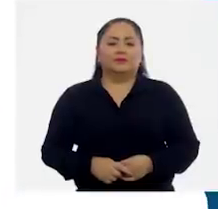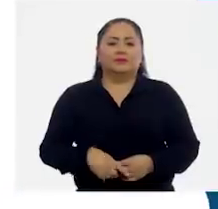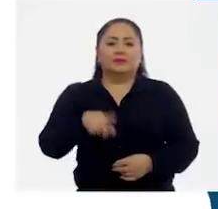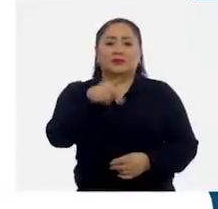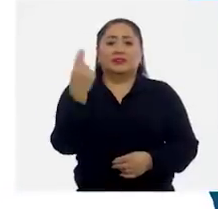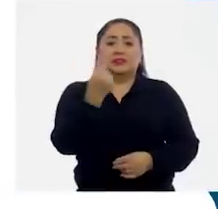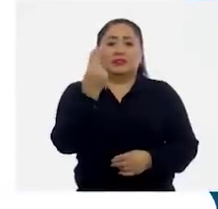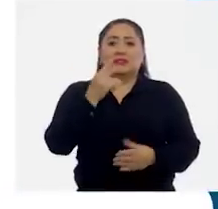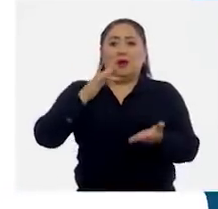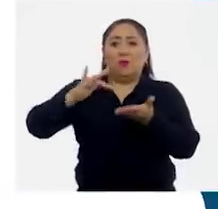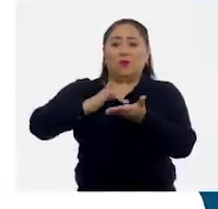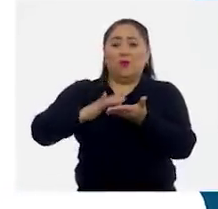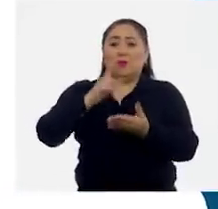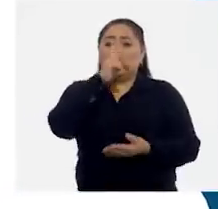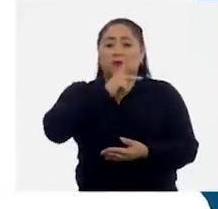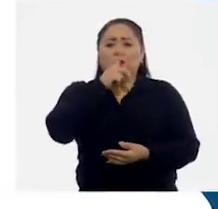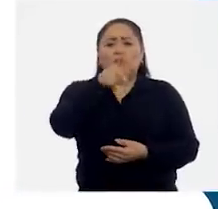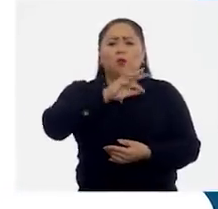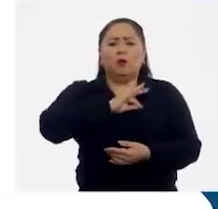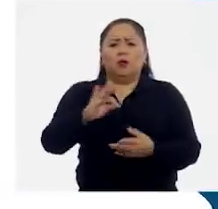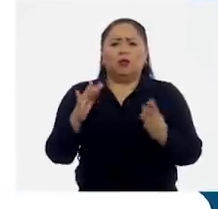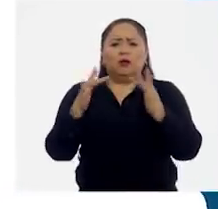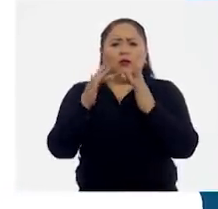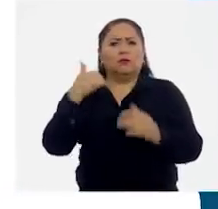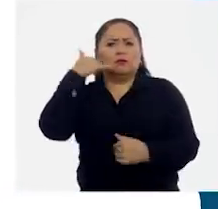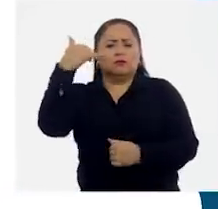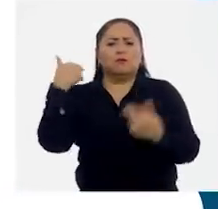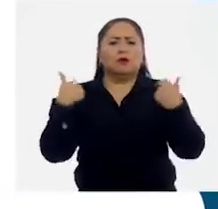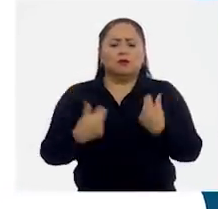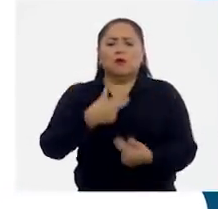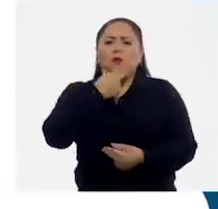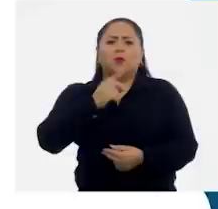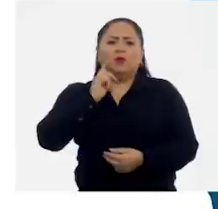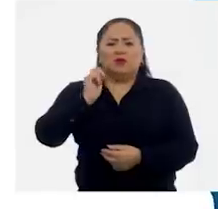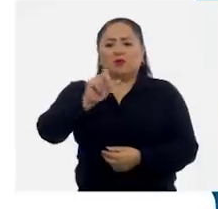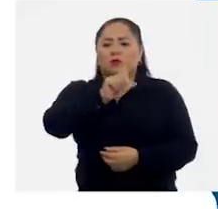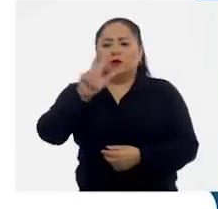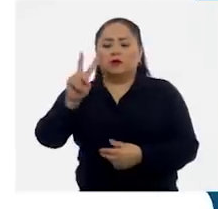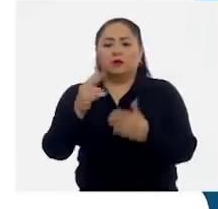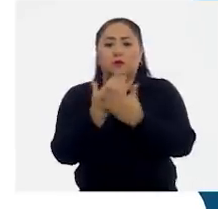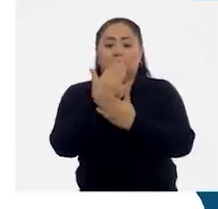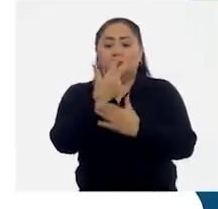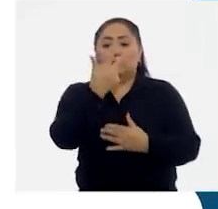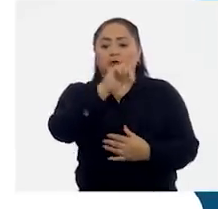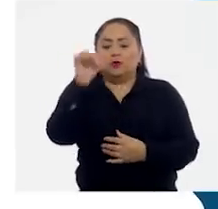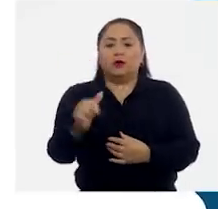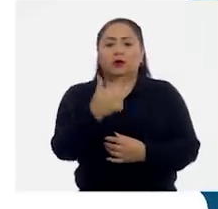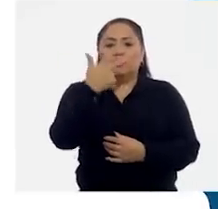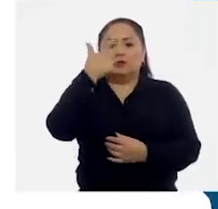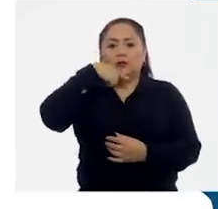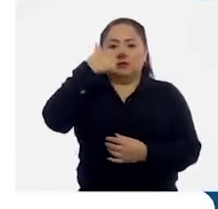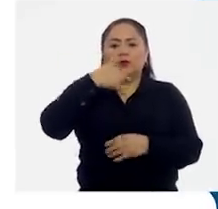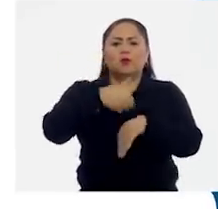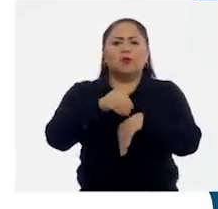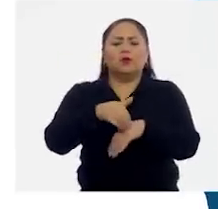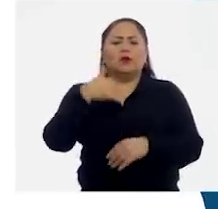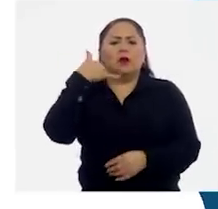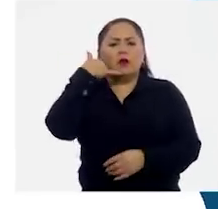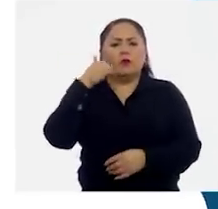Para solicitar apoyo pedagógico, comunícate con maestras y maestros de lunes a viernes de 8 a 20 horas al